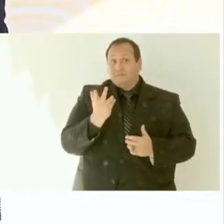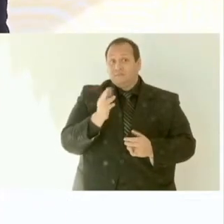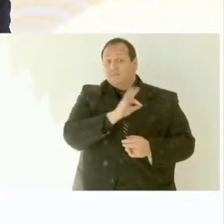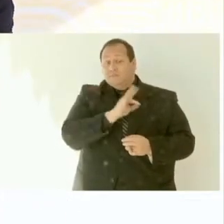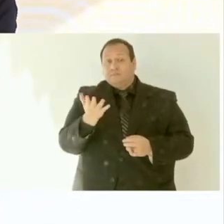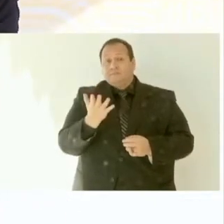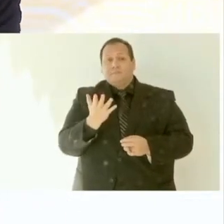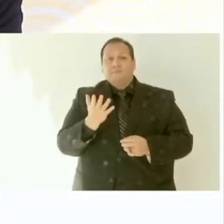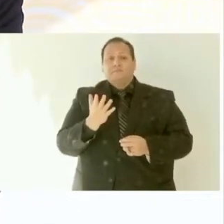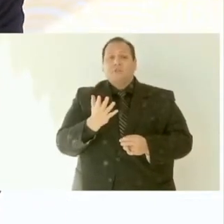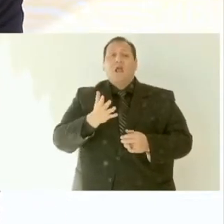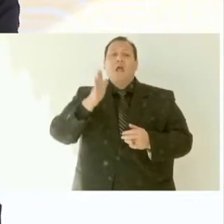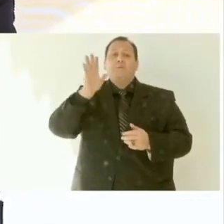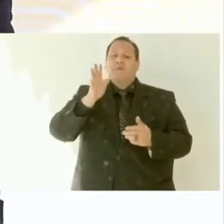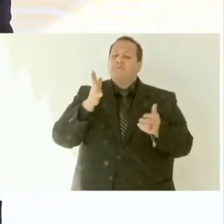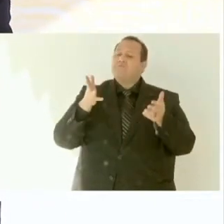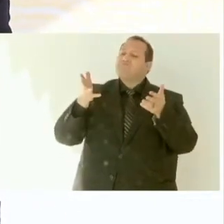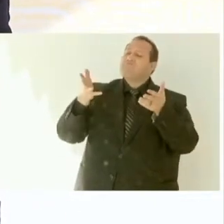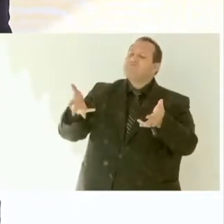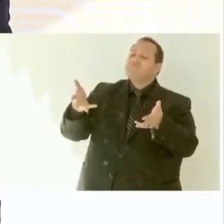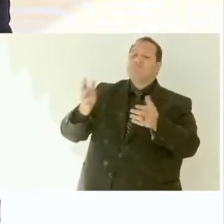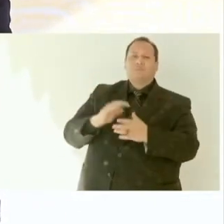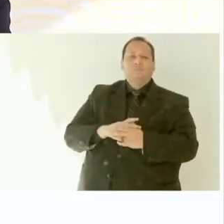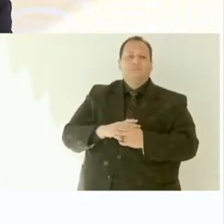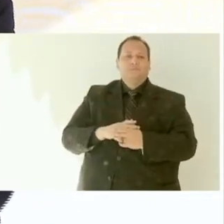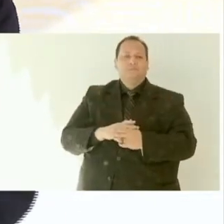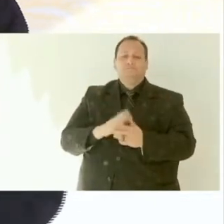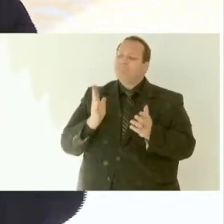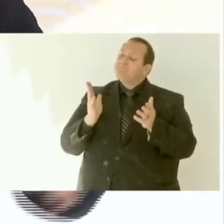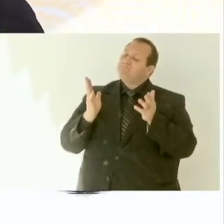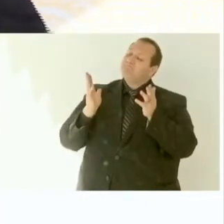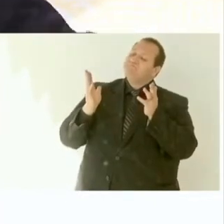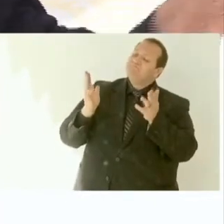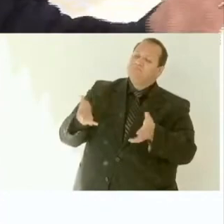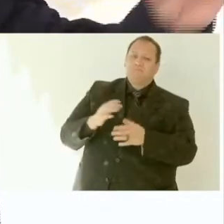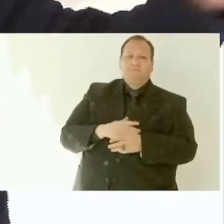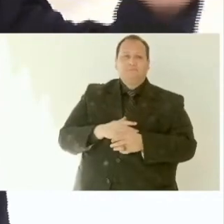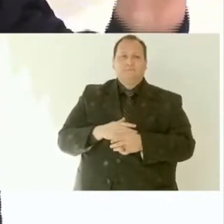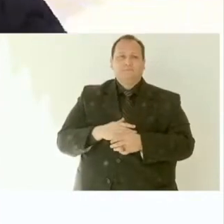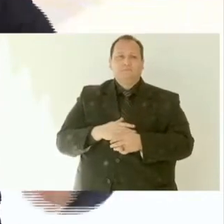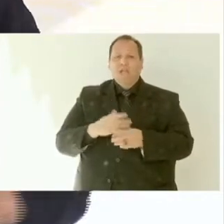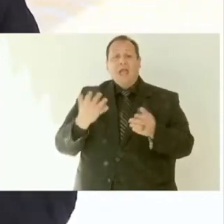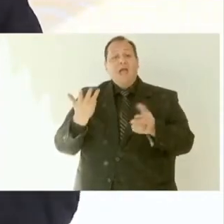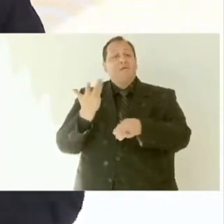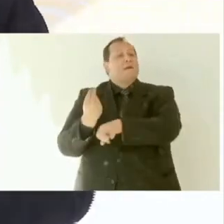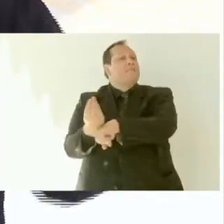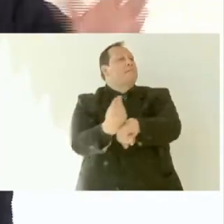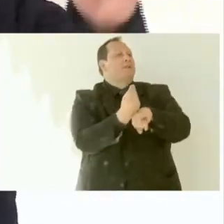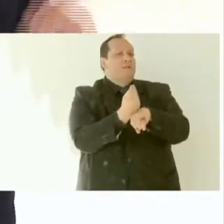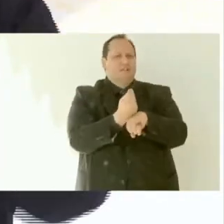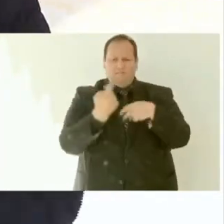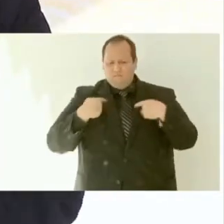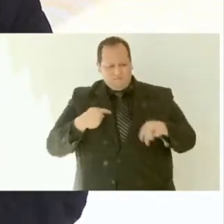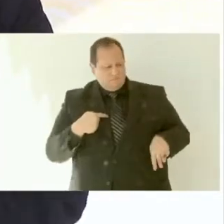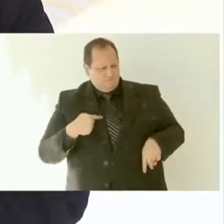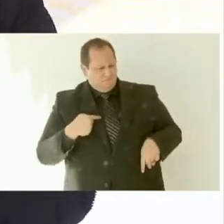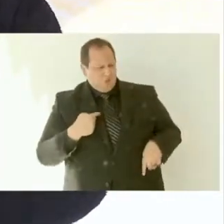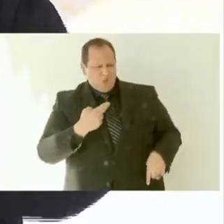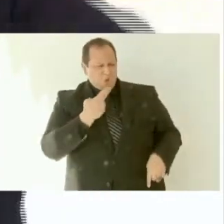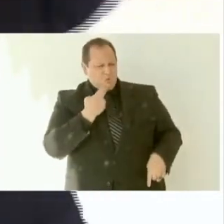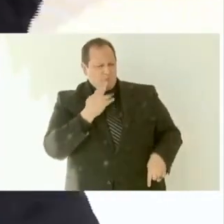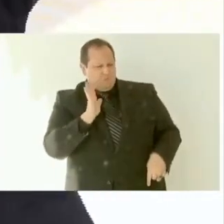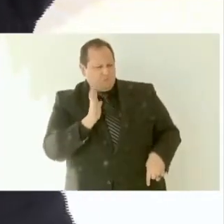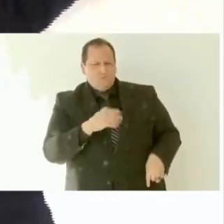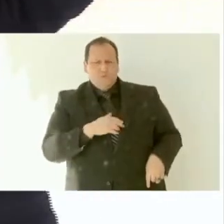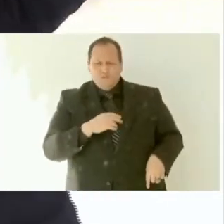quedar como elefantes blancos. Es decir, que la gente no las usa